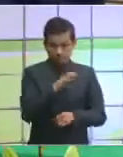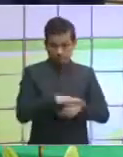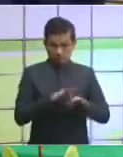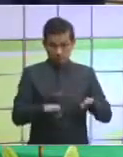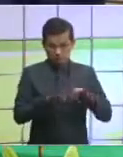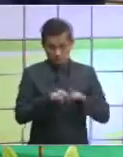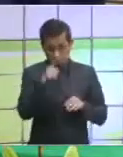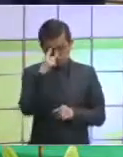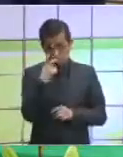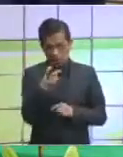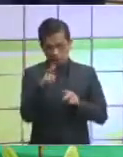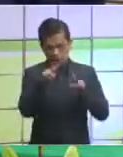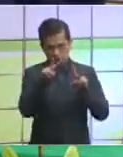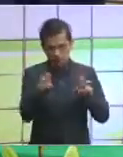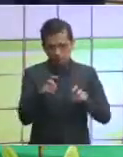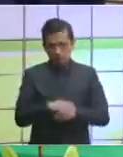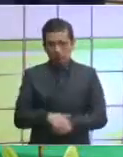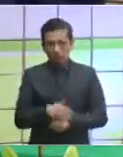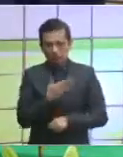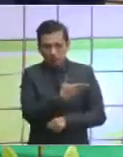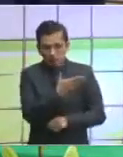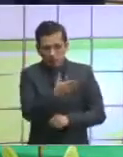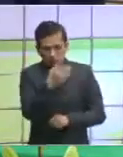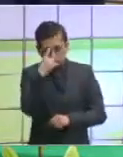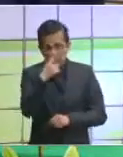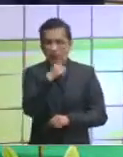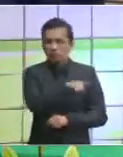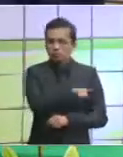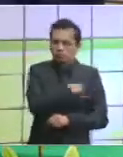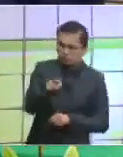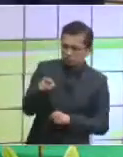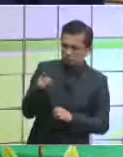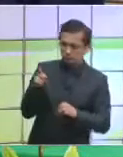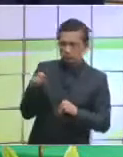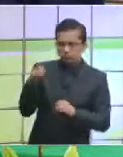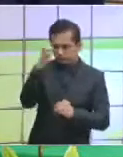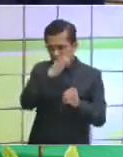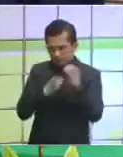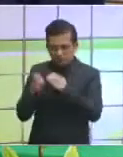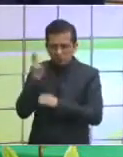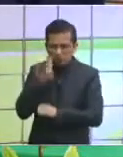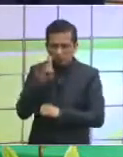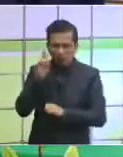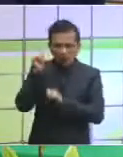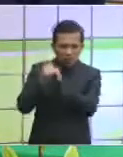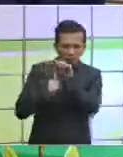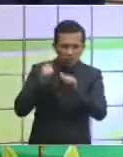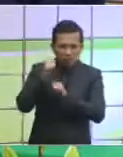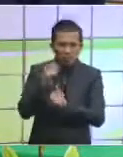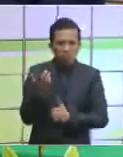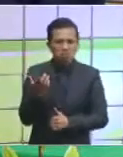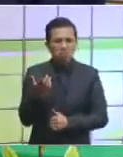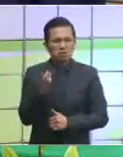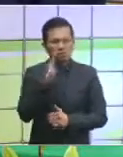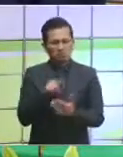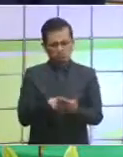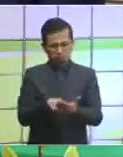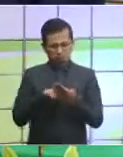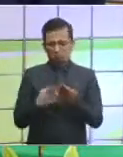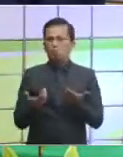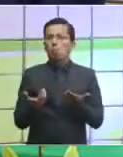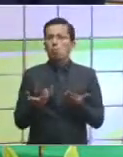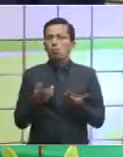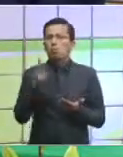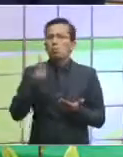en este ámbito para que realicen la prueba antropológica y nos digan cuál es la verdad y